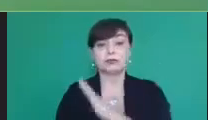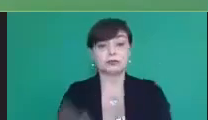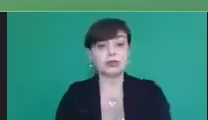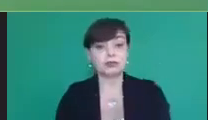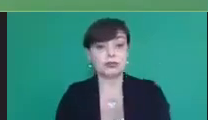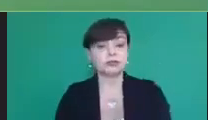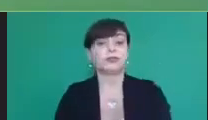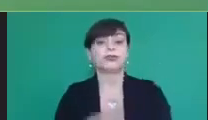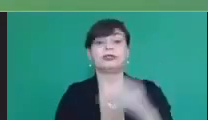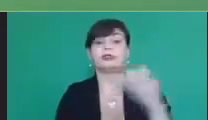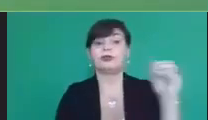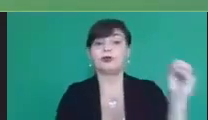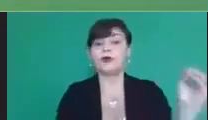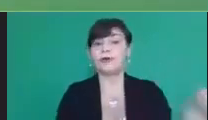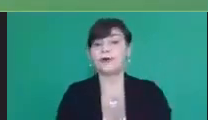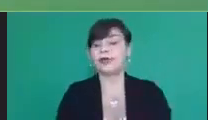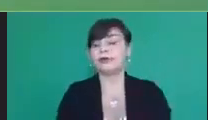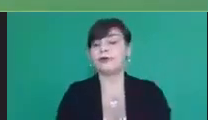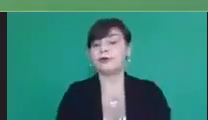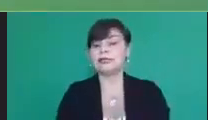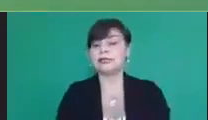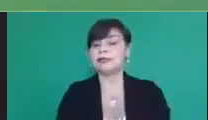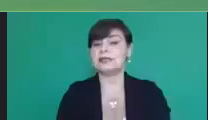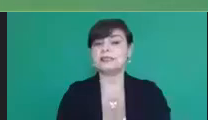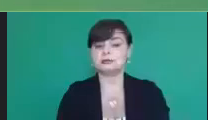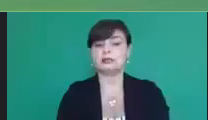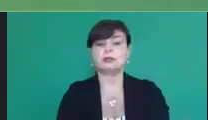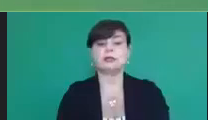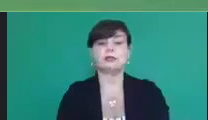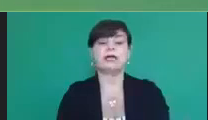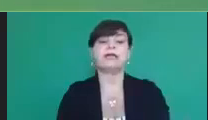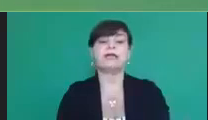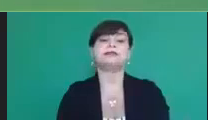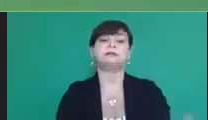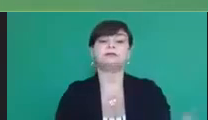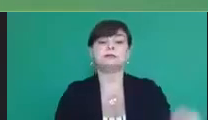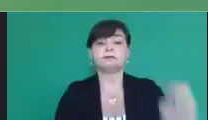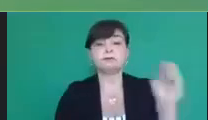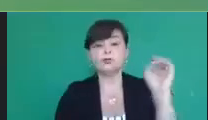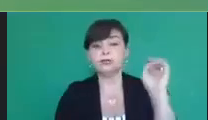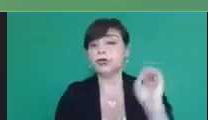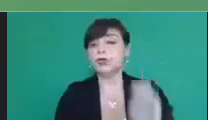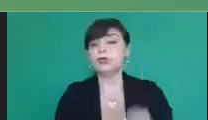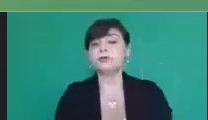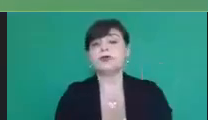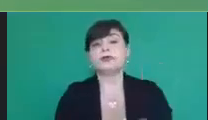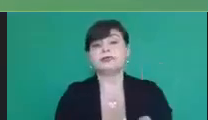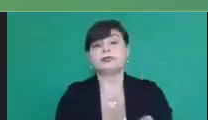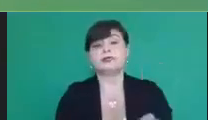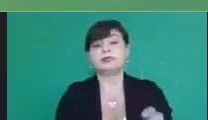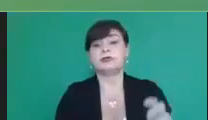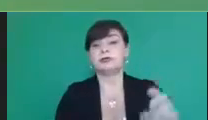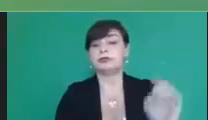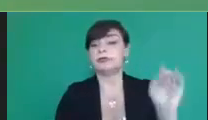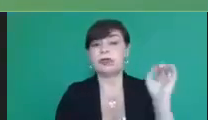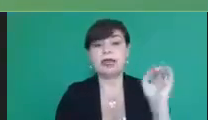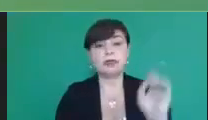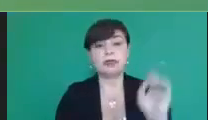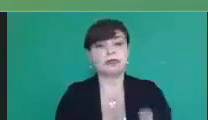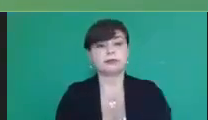tanto los de exportación como en los establecimientos nacionales, todos los prerequisitos, todas